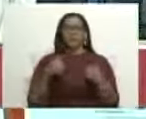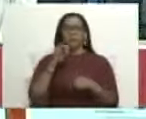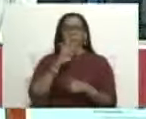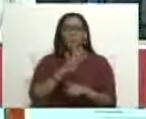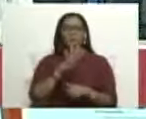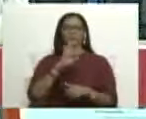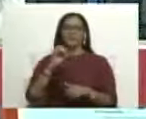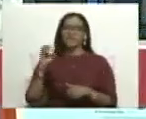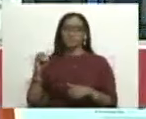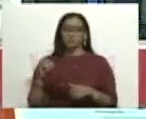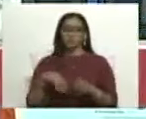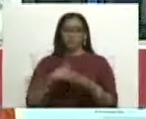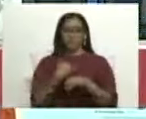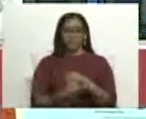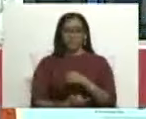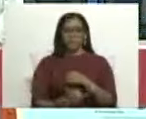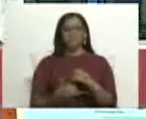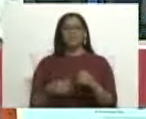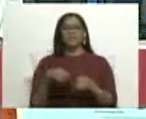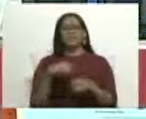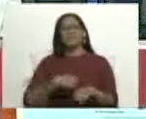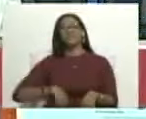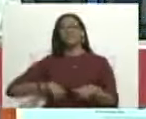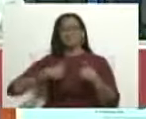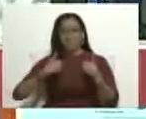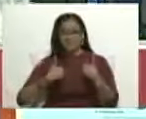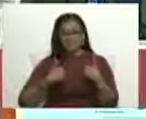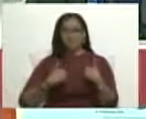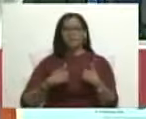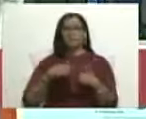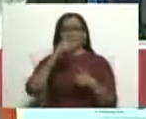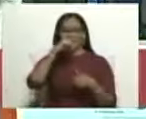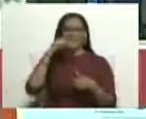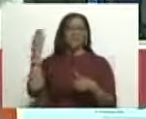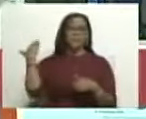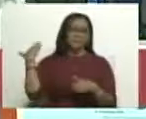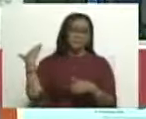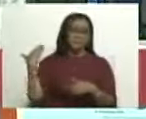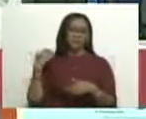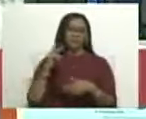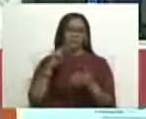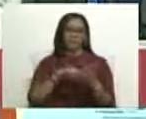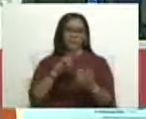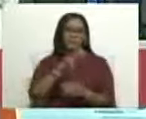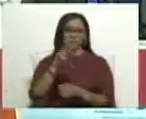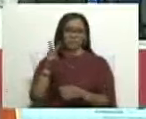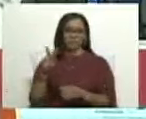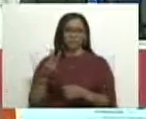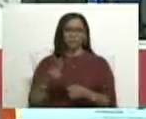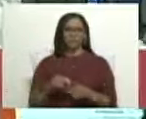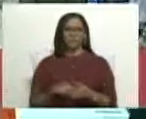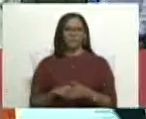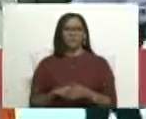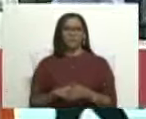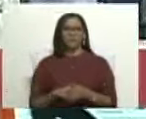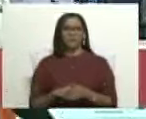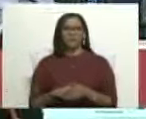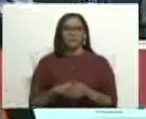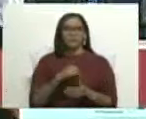400 proyectos, es decir, el doble de los del año anterior, el año 2022.